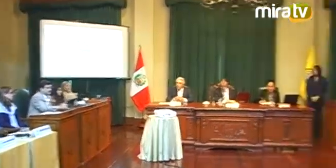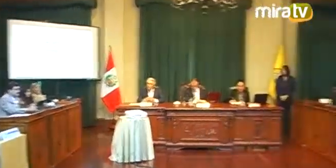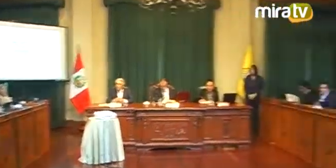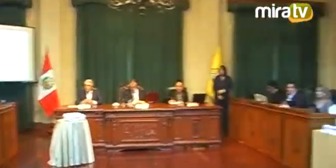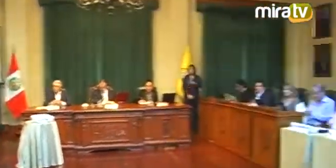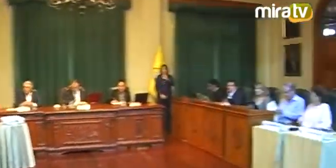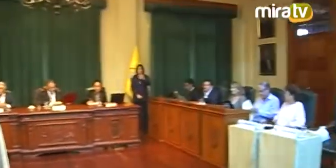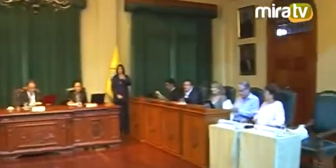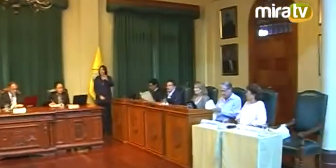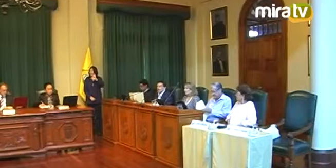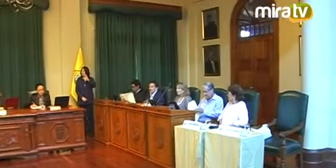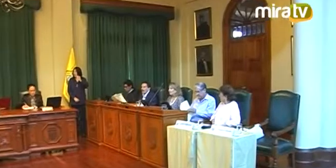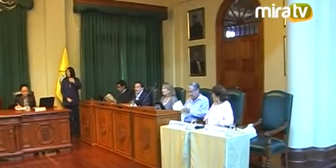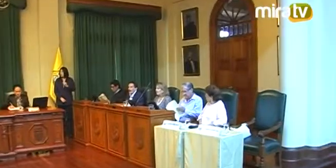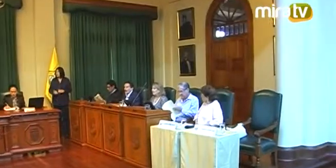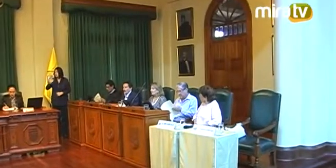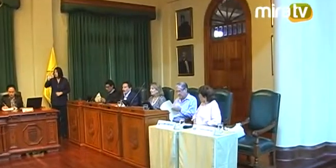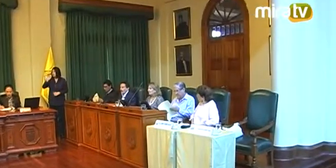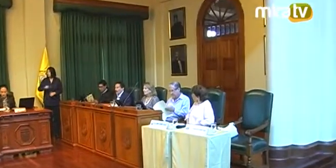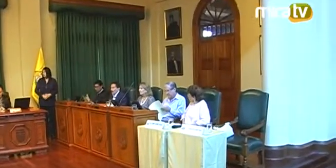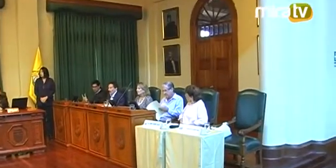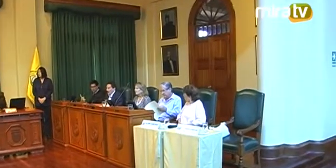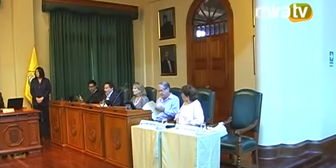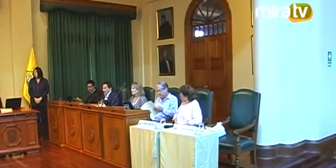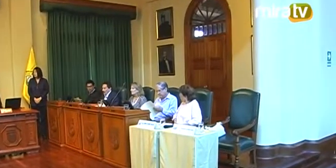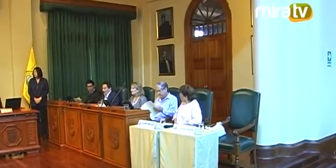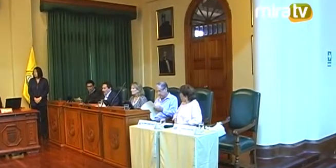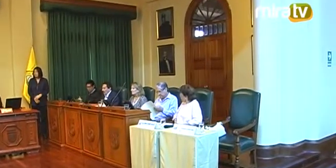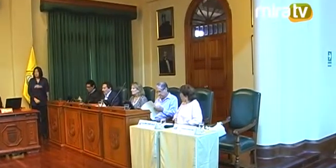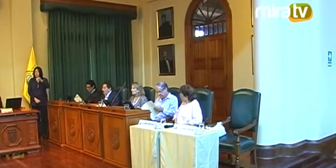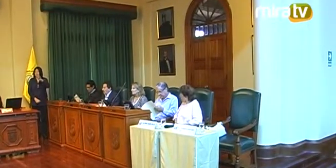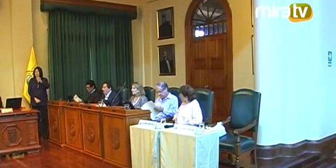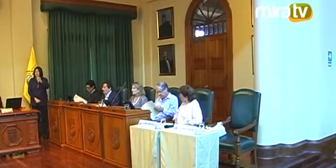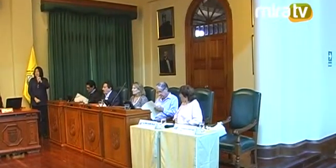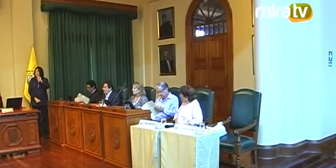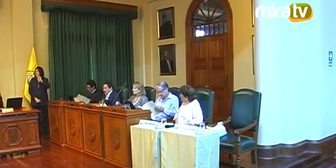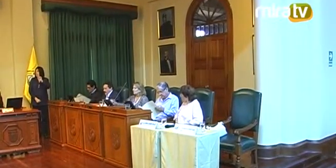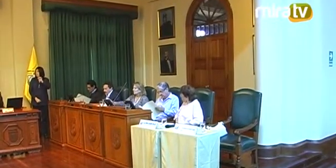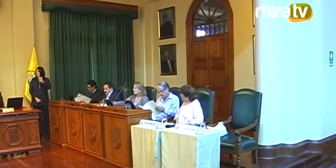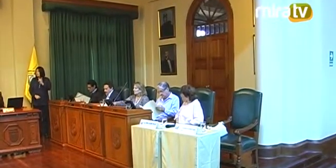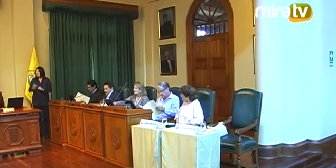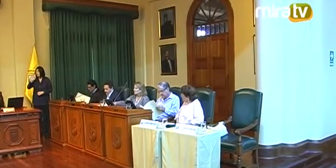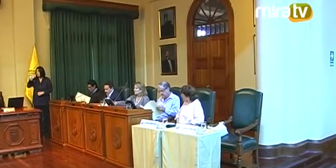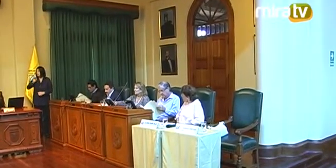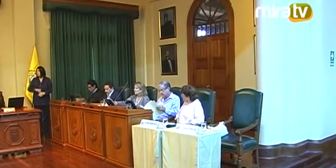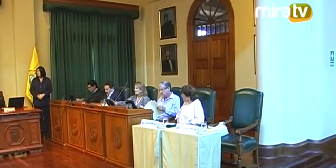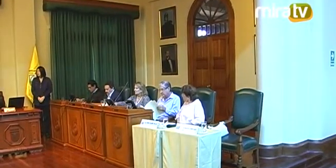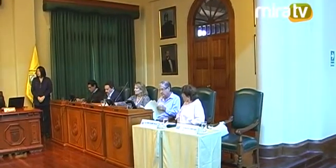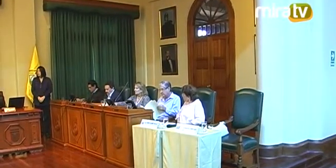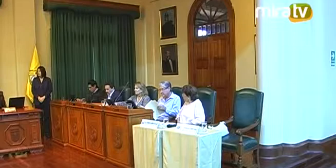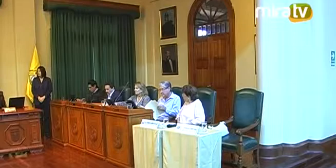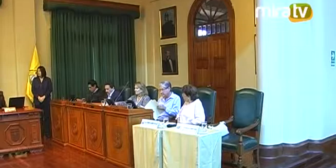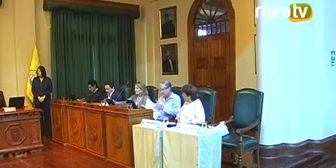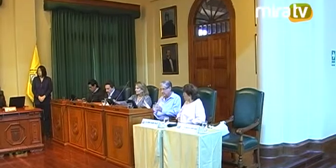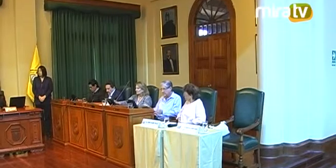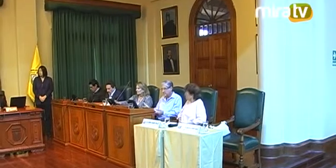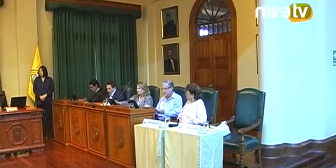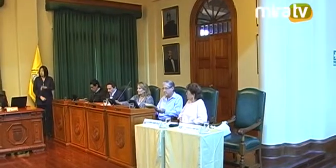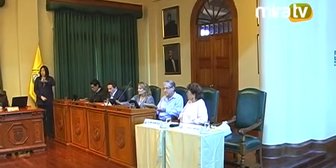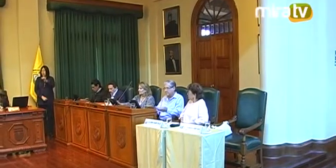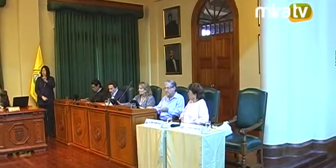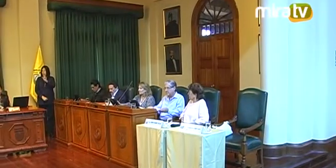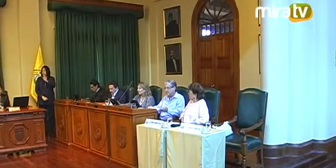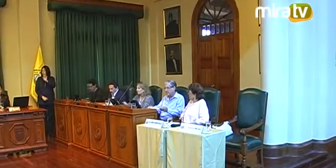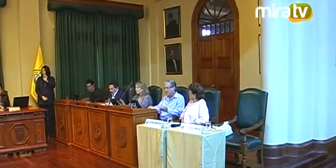Presente. Señora Franca Rey Camino. Presente. Señor Martín Bustamante Castro. Presente. Señor Jorge